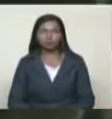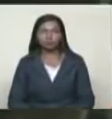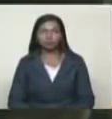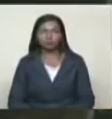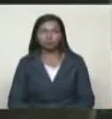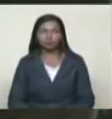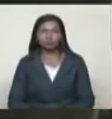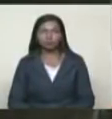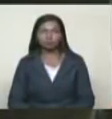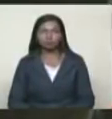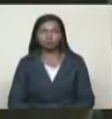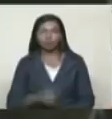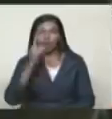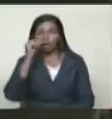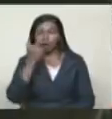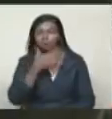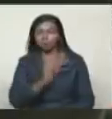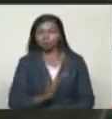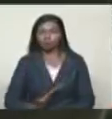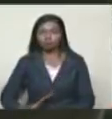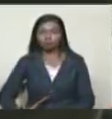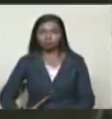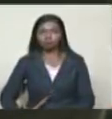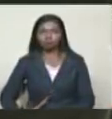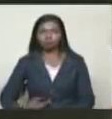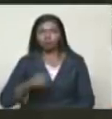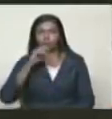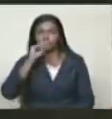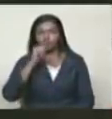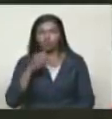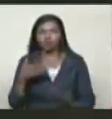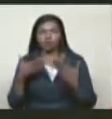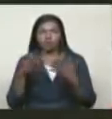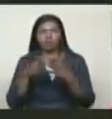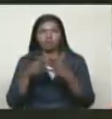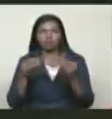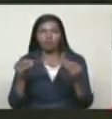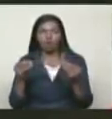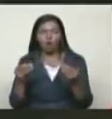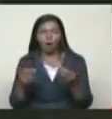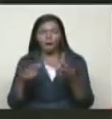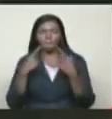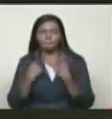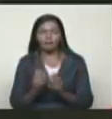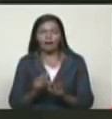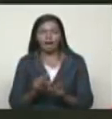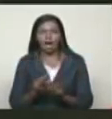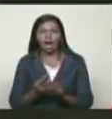Procede el comandante en jefe del cuerpo castrense a otorgar las condecoraciones